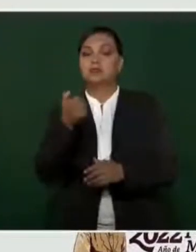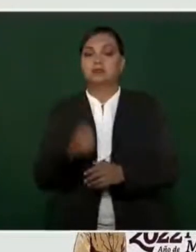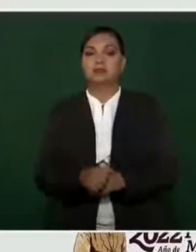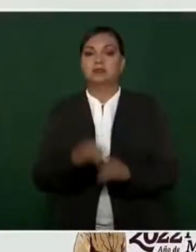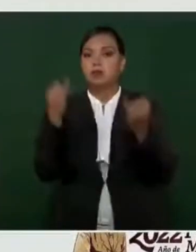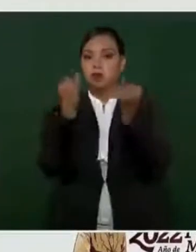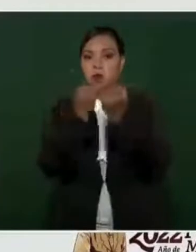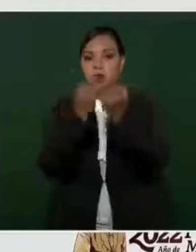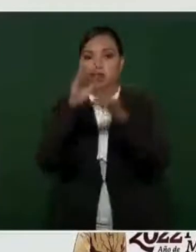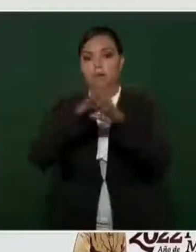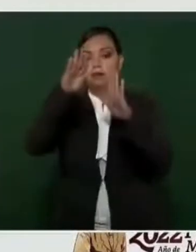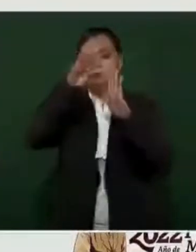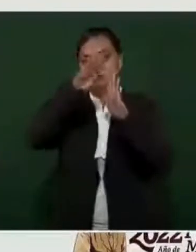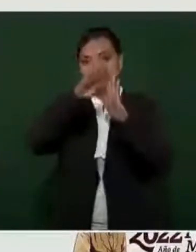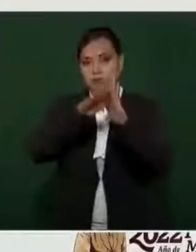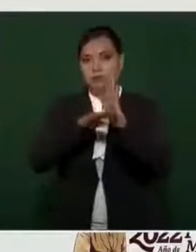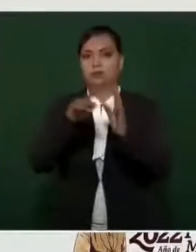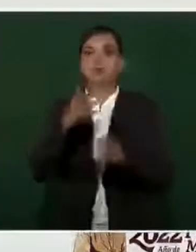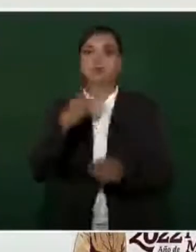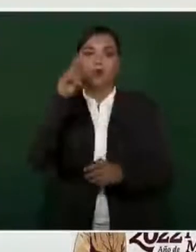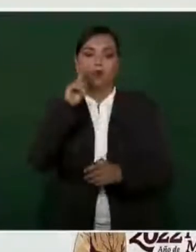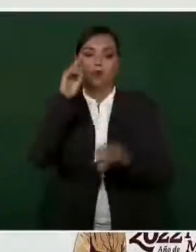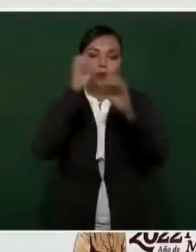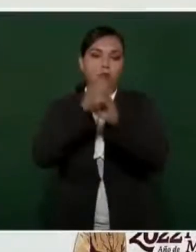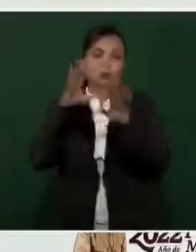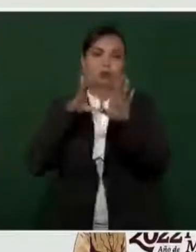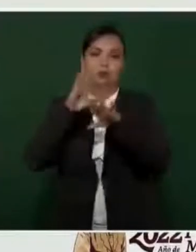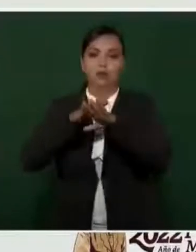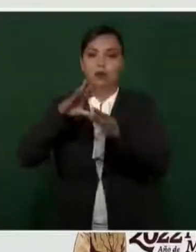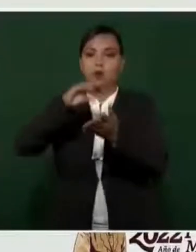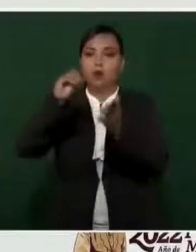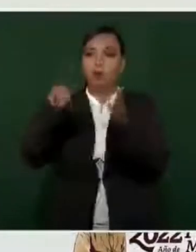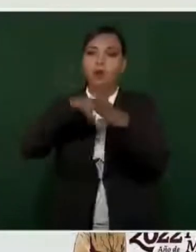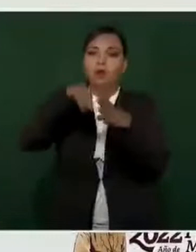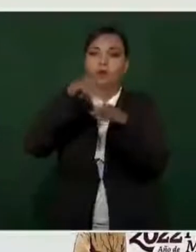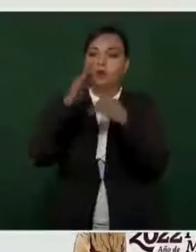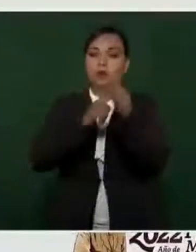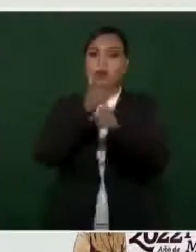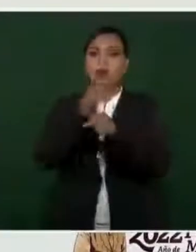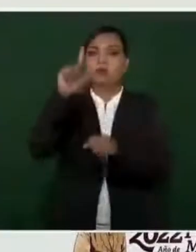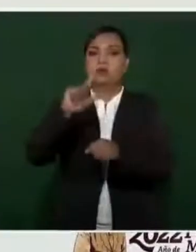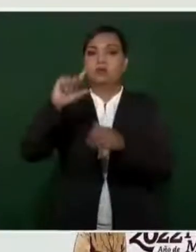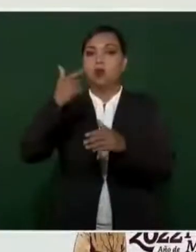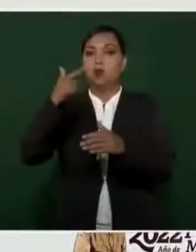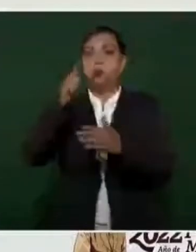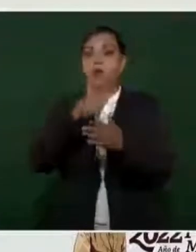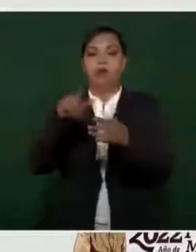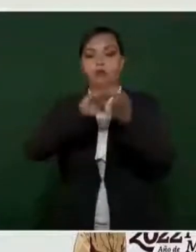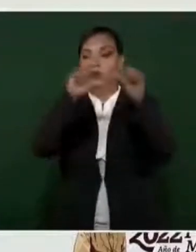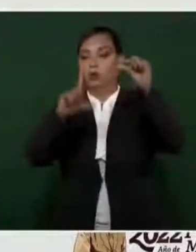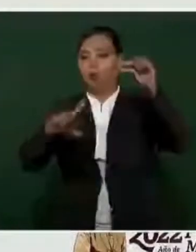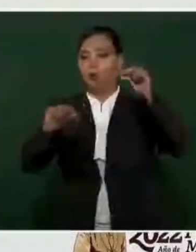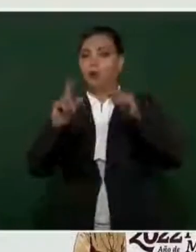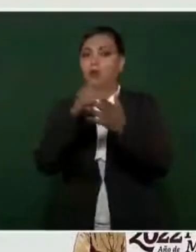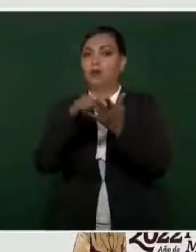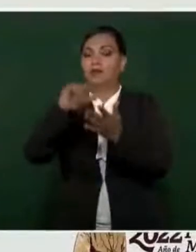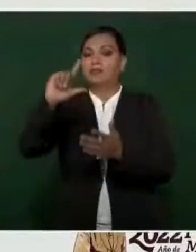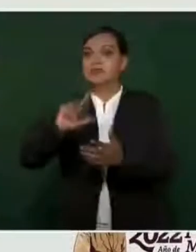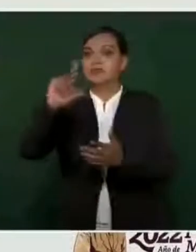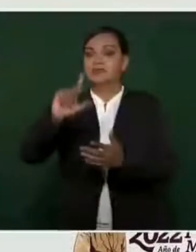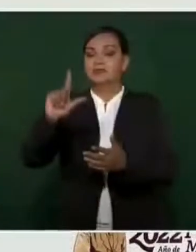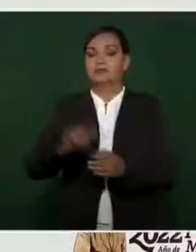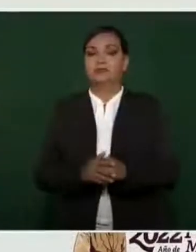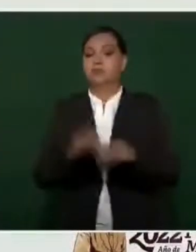una tendencia a la baja, aquí también lo observamos en el acumulado anual y con un 17 lugar a nivel nacional. En robo a casa